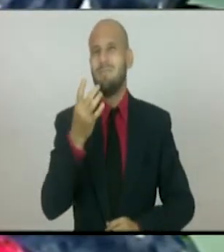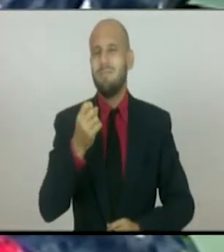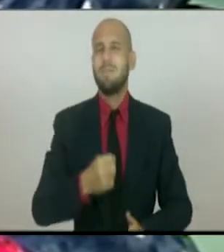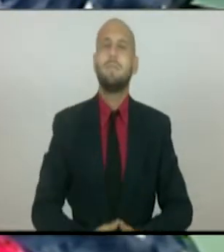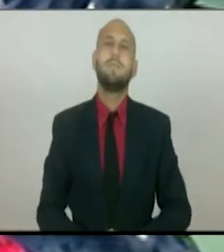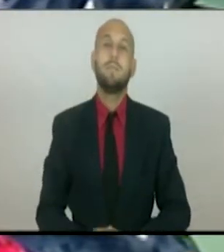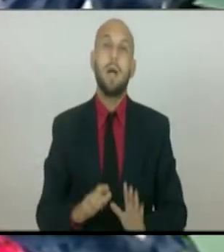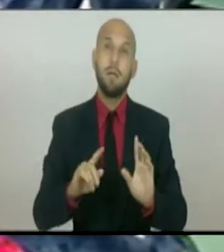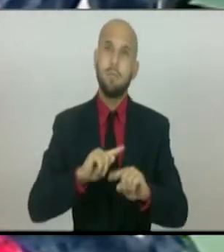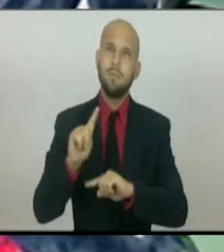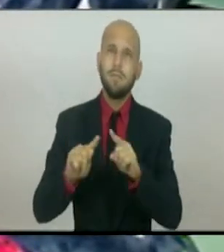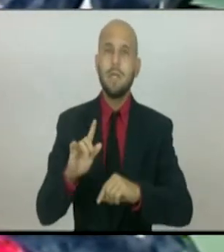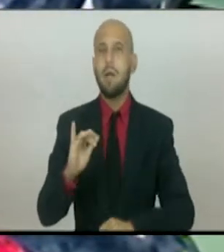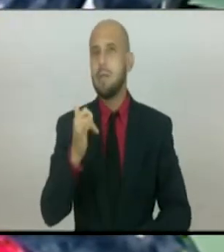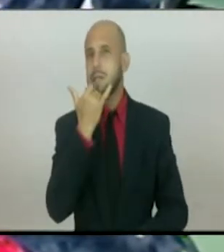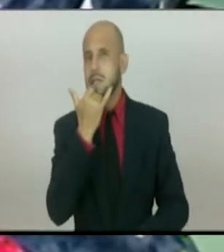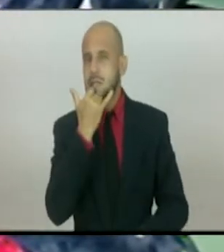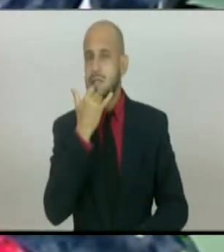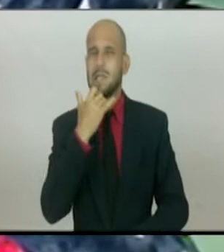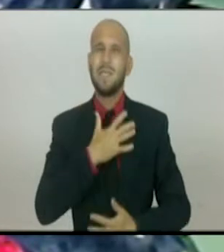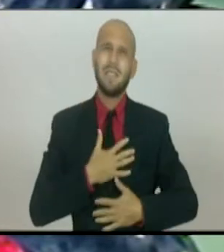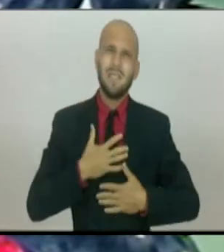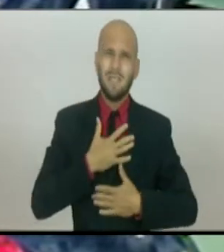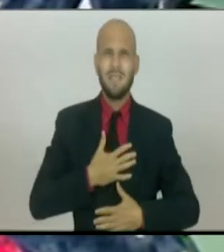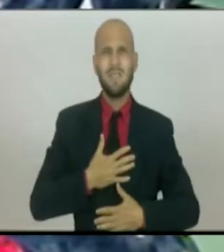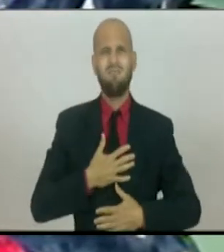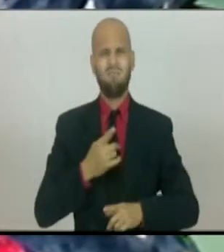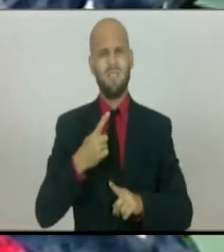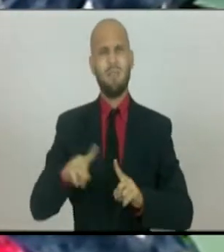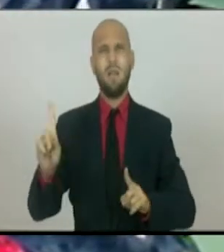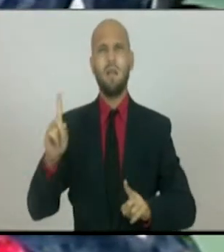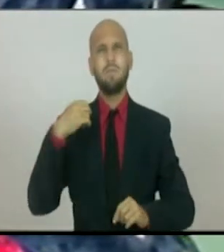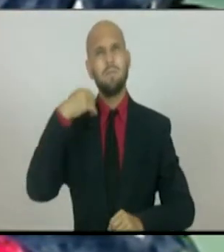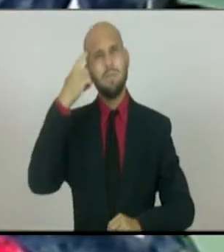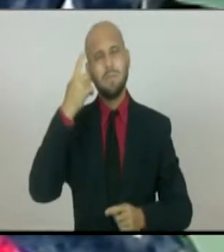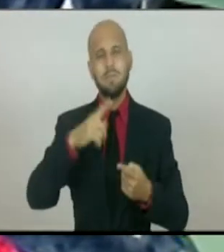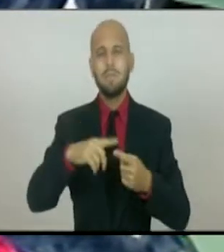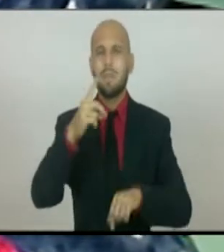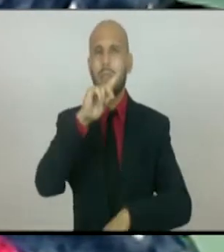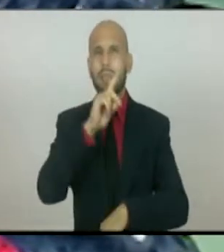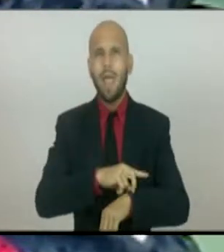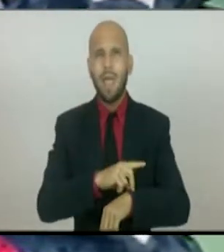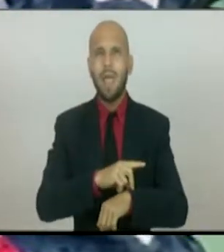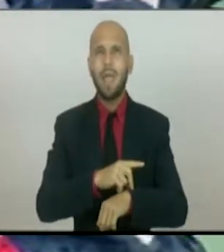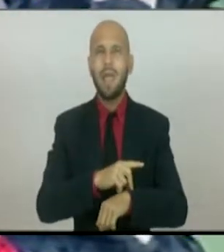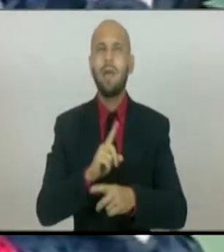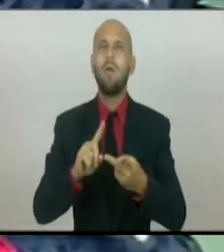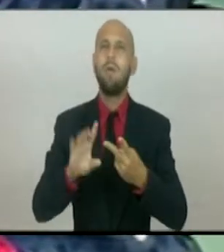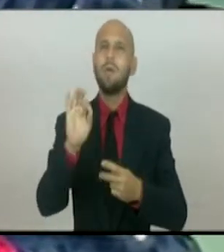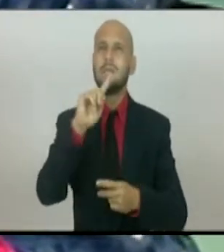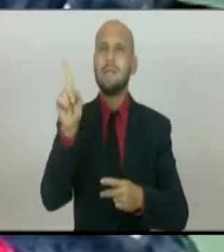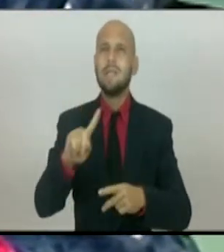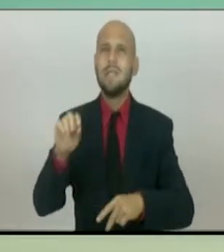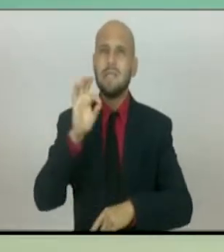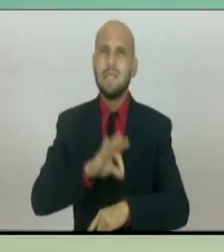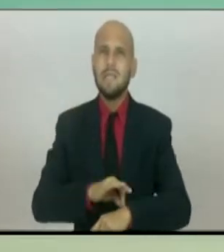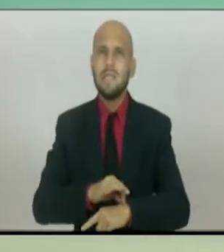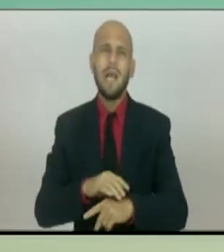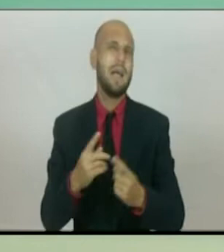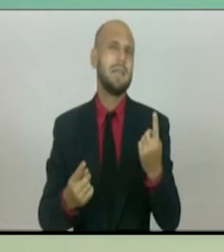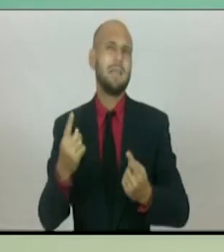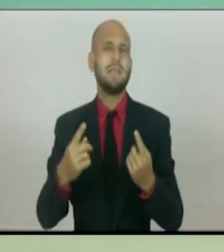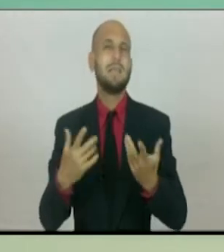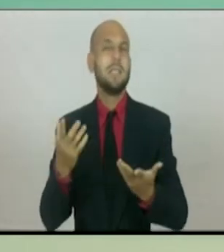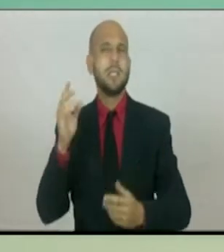persona se sienta mal con síntomas sugestivos de dengue, Zika? ¿Qué debe hacer? Bueno, en estos momentos